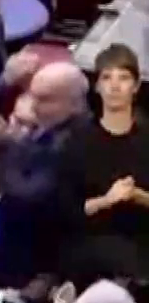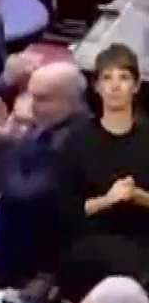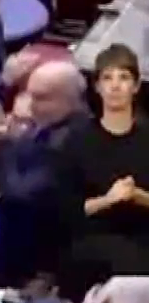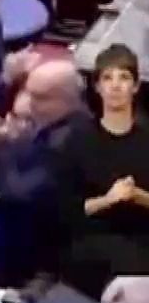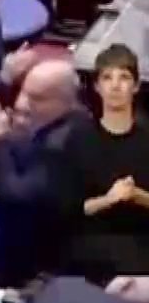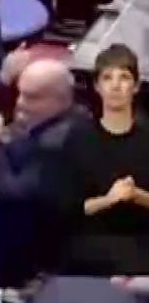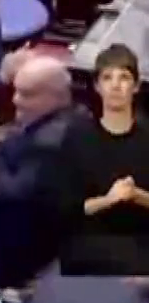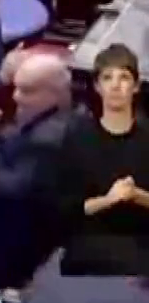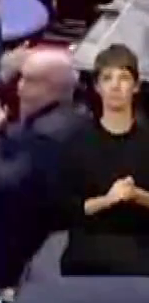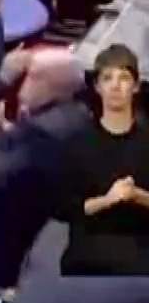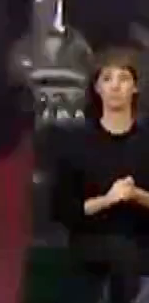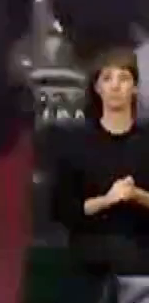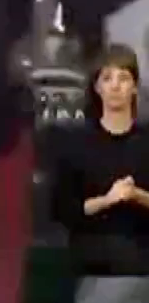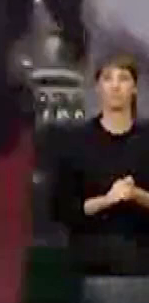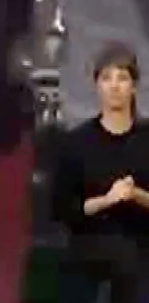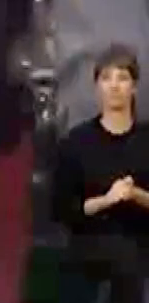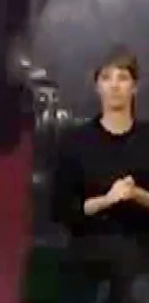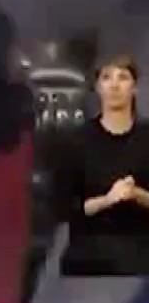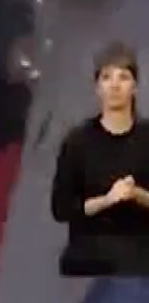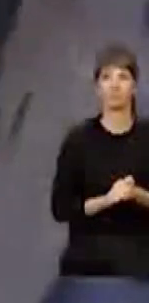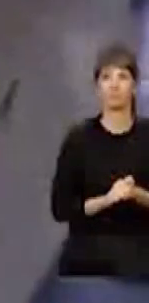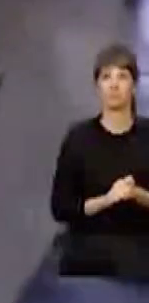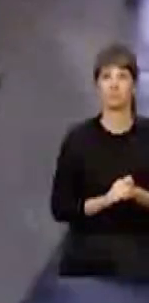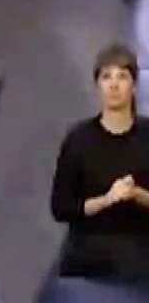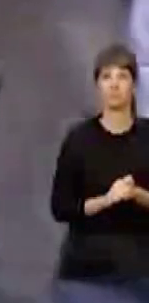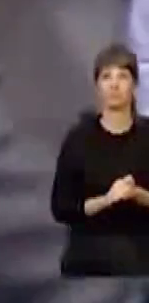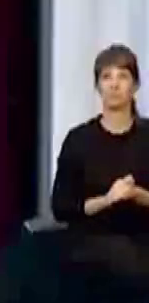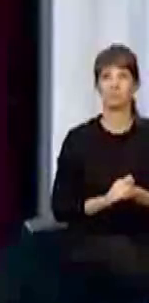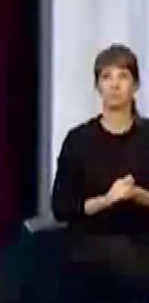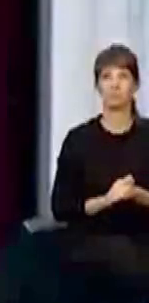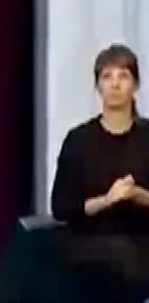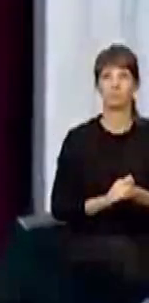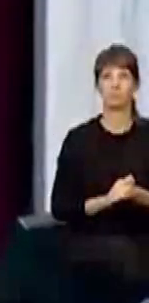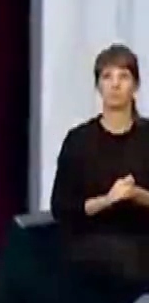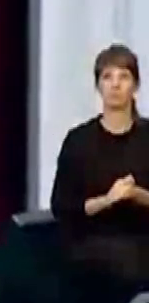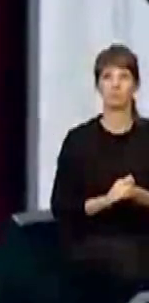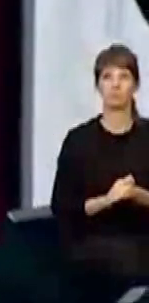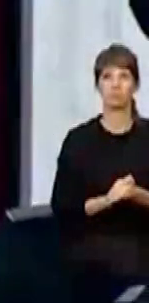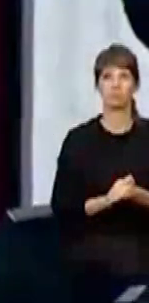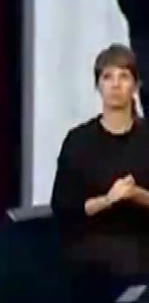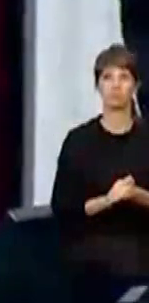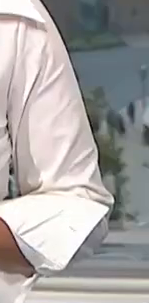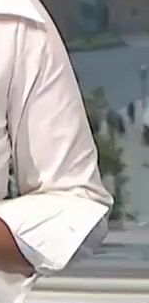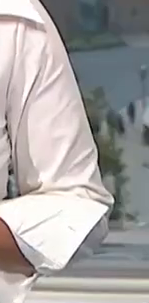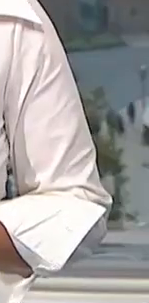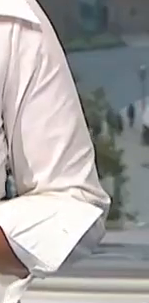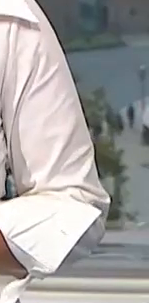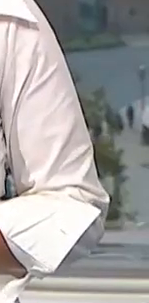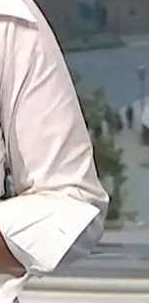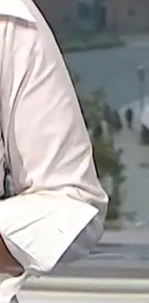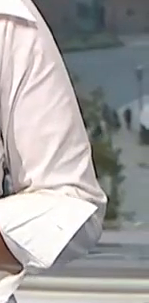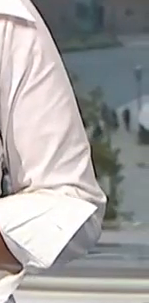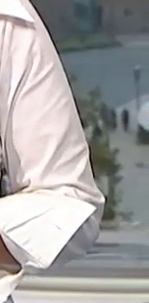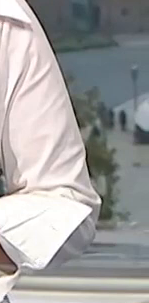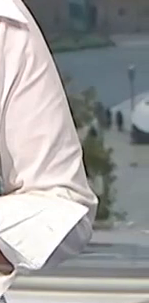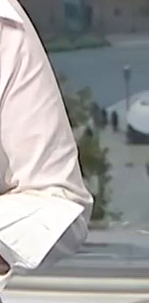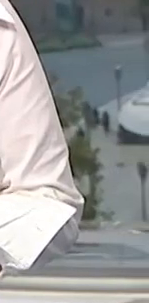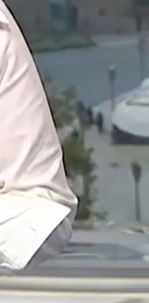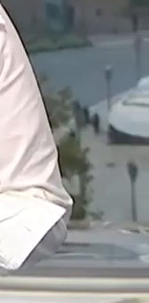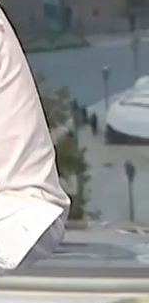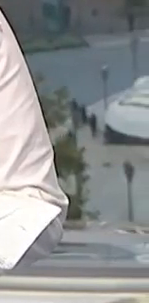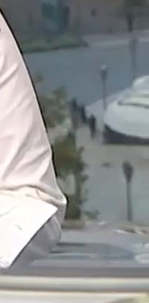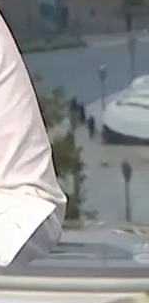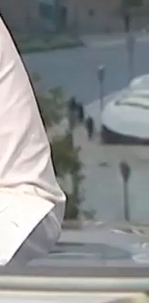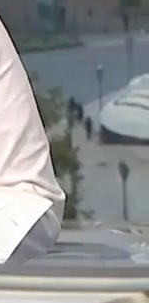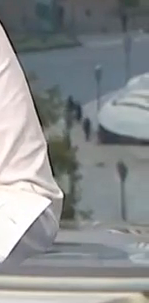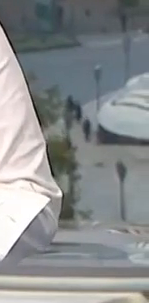Hola, ¿cómo están? Qué emocionante, qué ganas de estar allí, de acompañarte, ¿no? Porque la verdad que has ido a trabajar con ahora